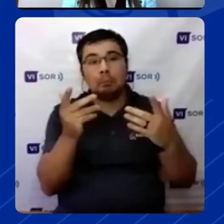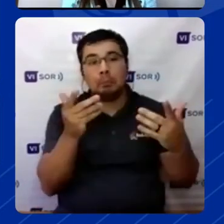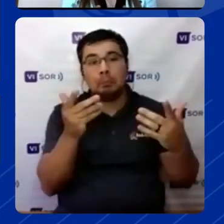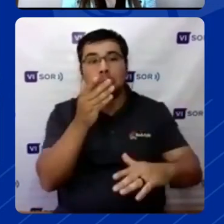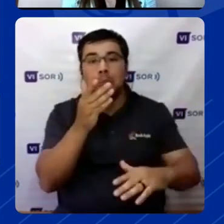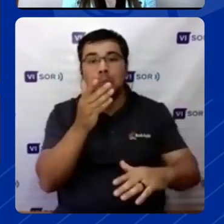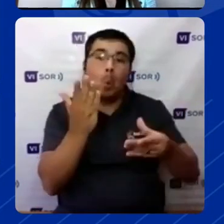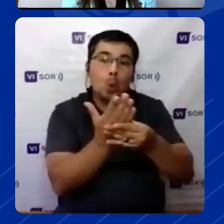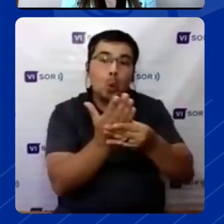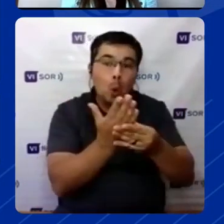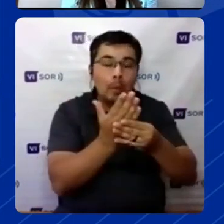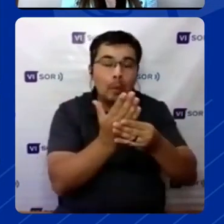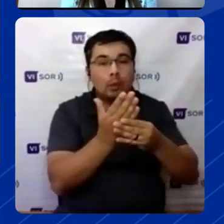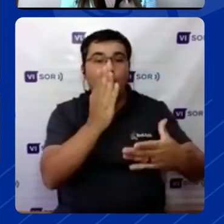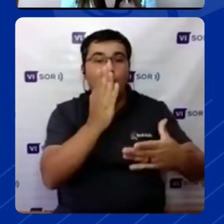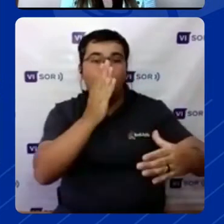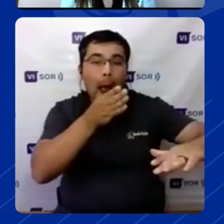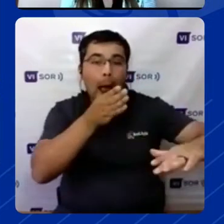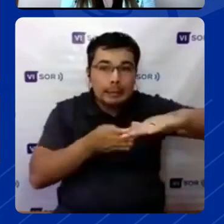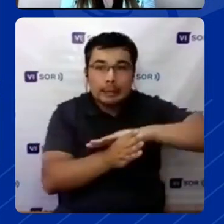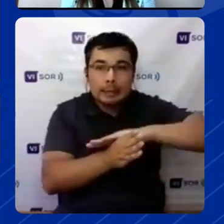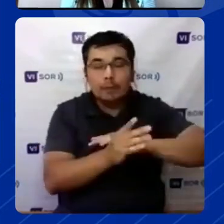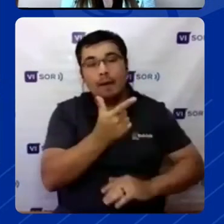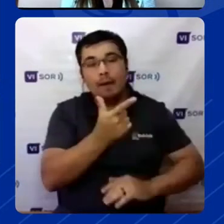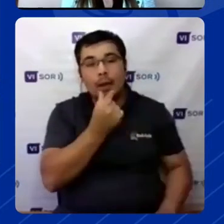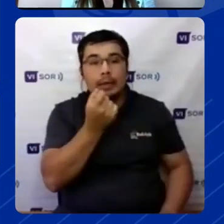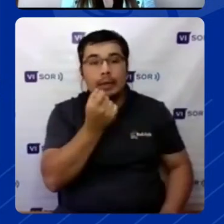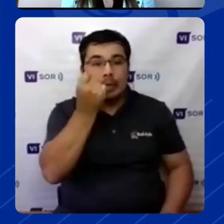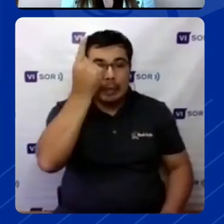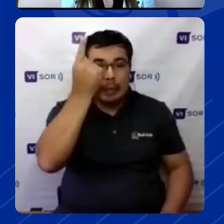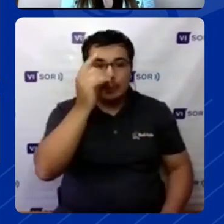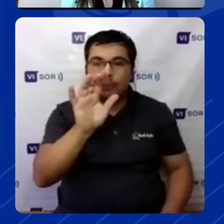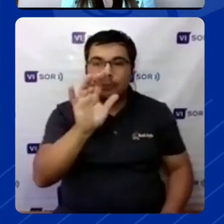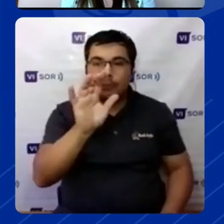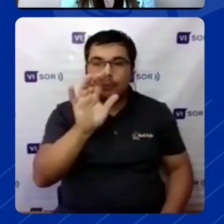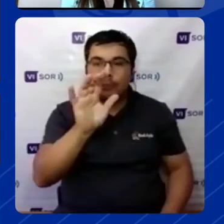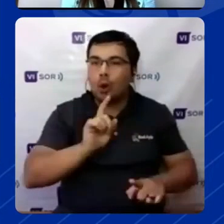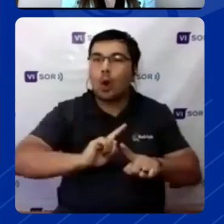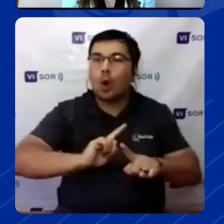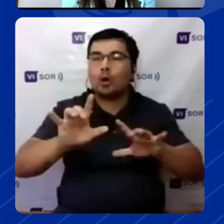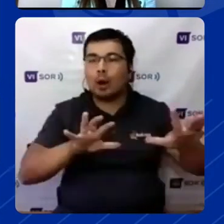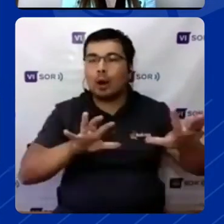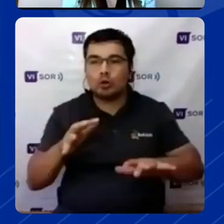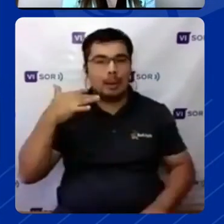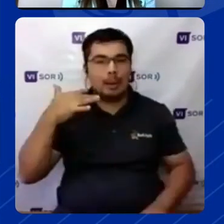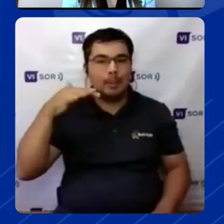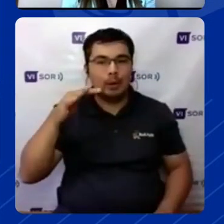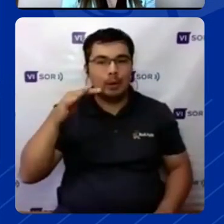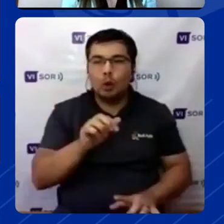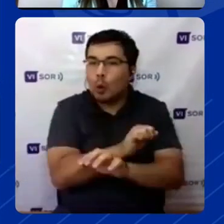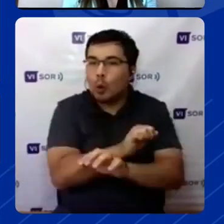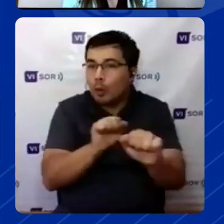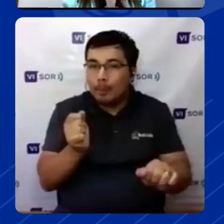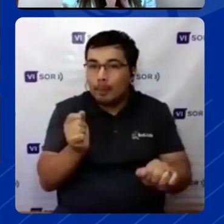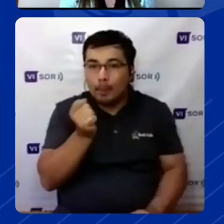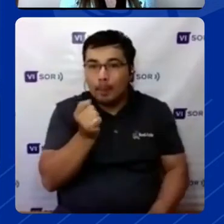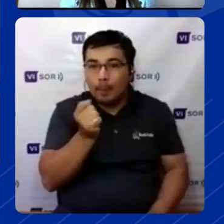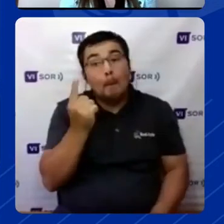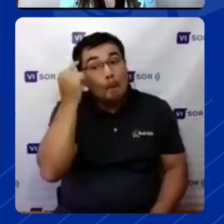es fácil de entender, pero acá viene otro elemento muy importante, que no podemos dar nada por entendido. Y por